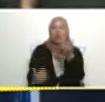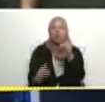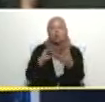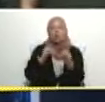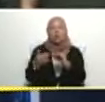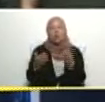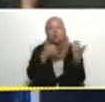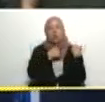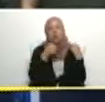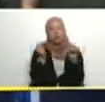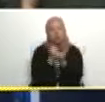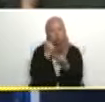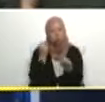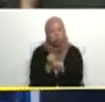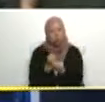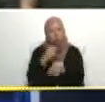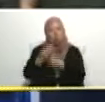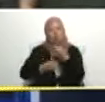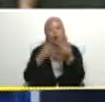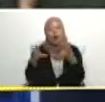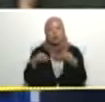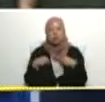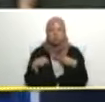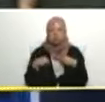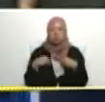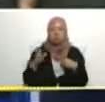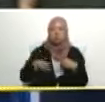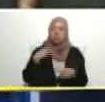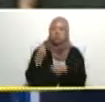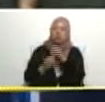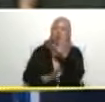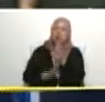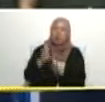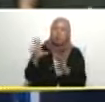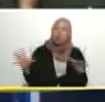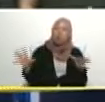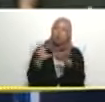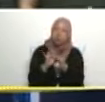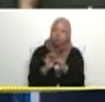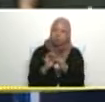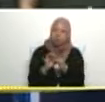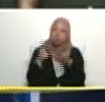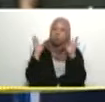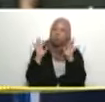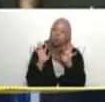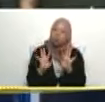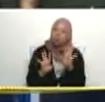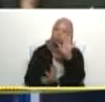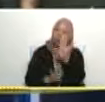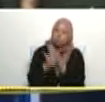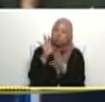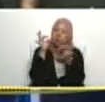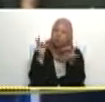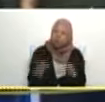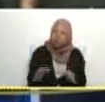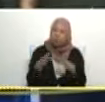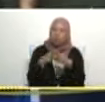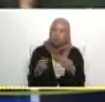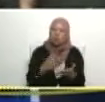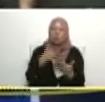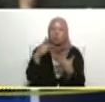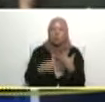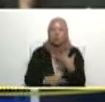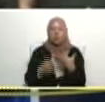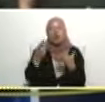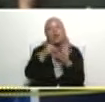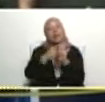el reencuentro, pues sólo así podremos avanzar unidos, presentando intacto el